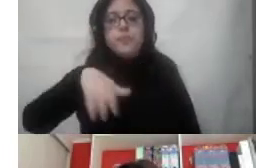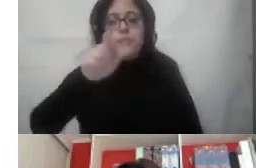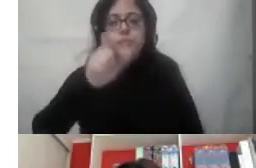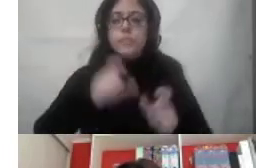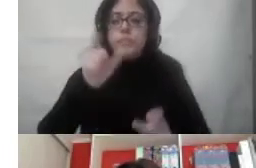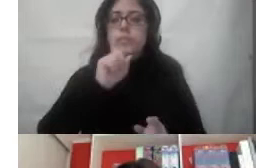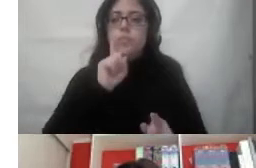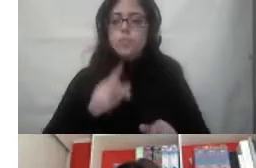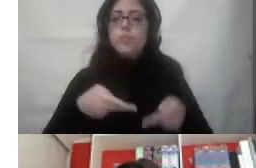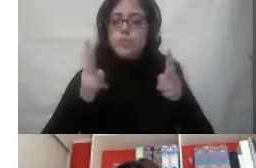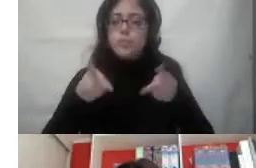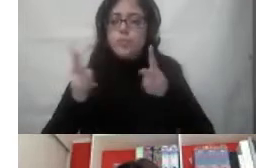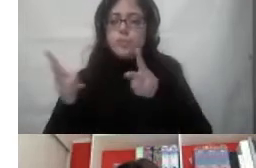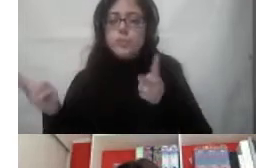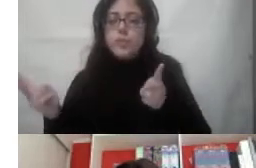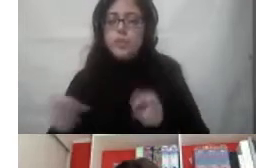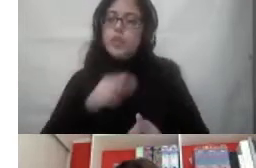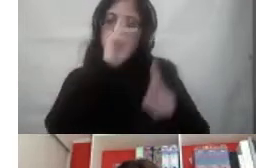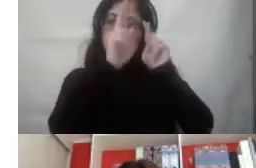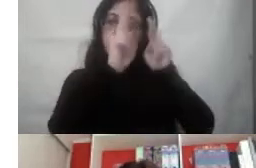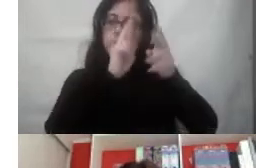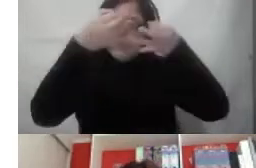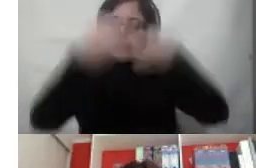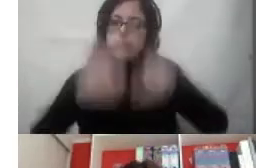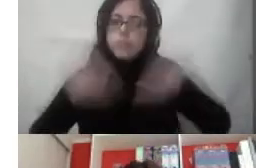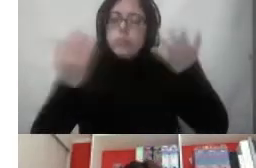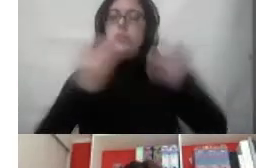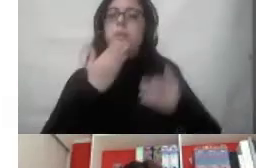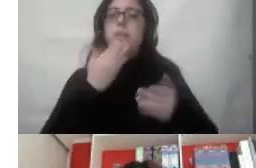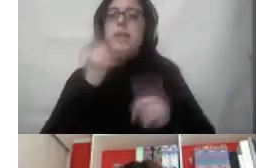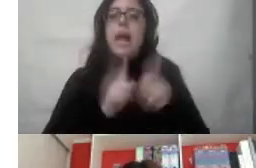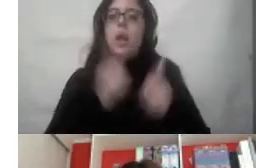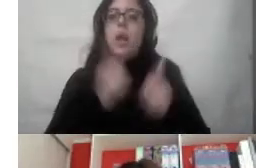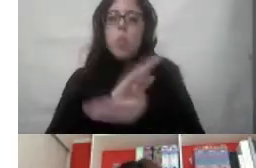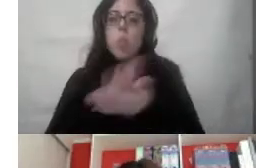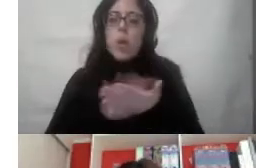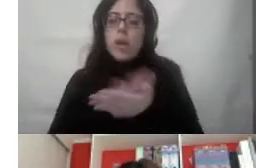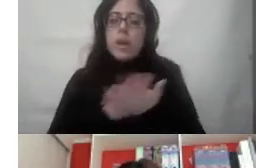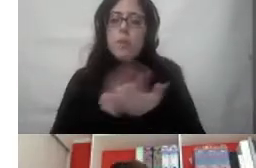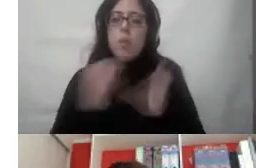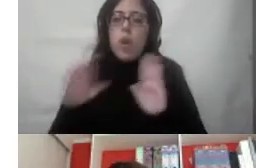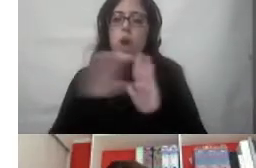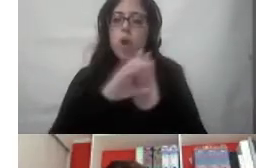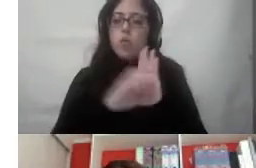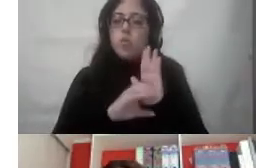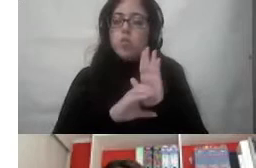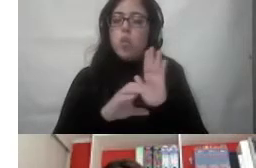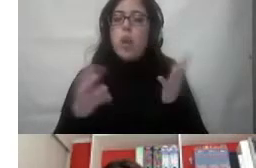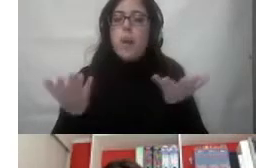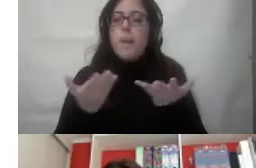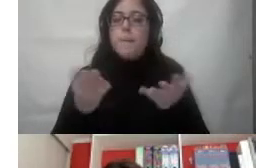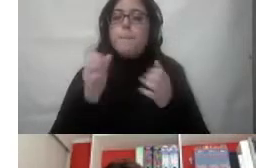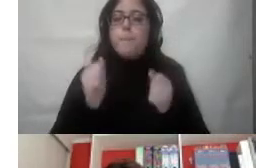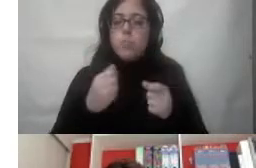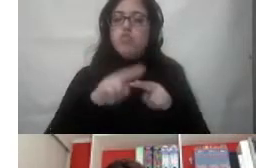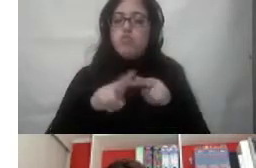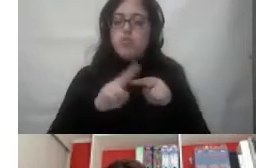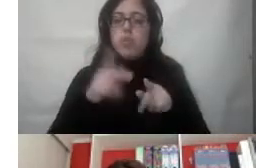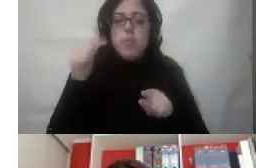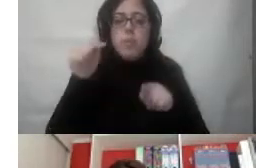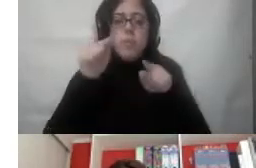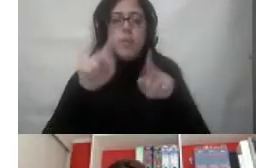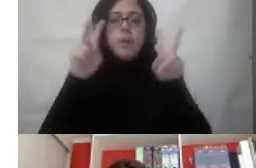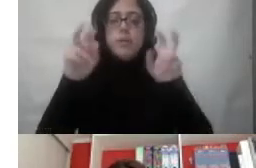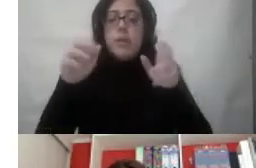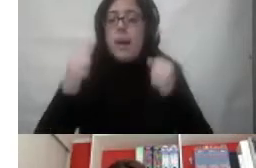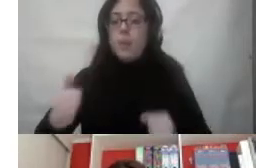derechos, ya que deben de ser respetados, y también tomar algunos ejemplos de la Constitución para poder realizar. Un aspecto importante para ir